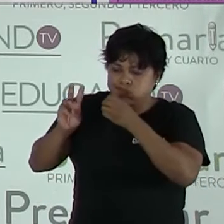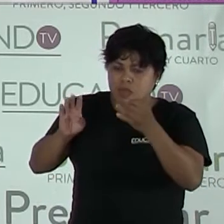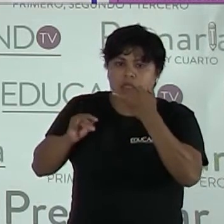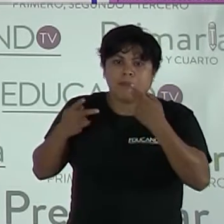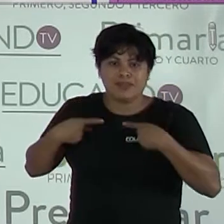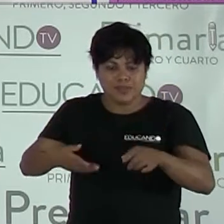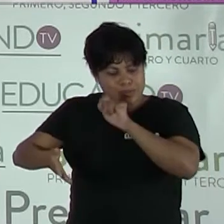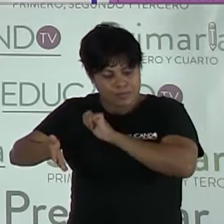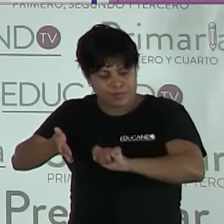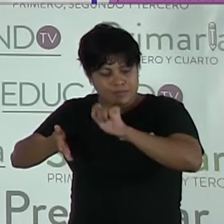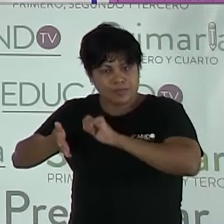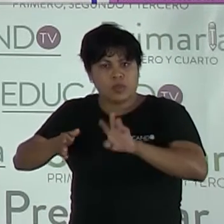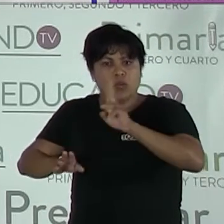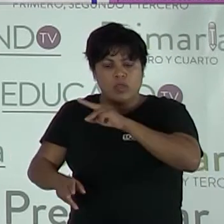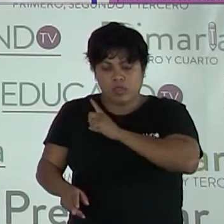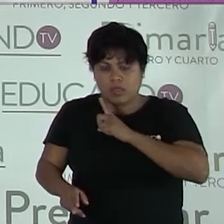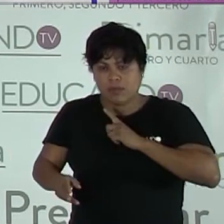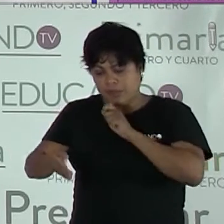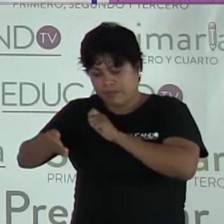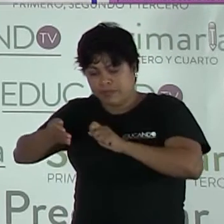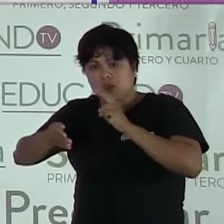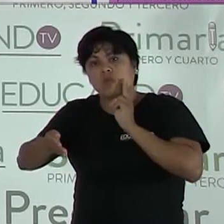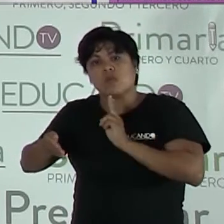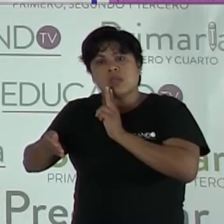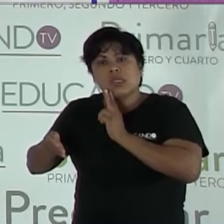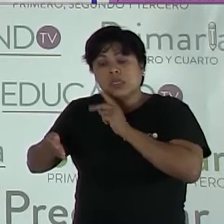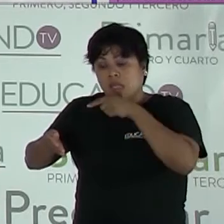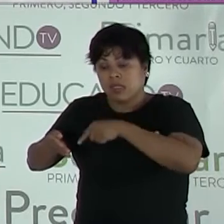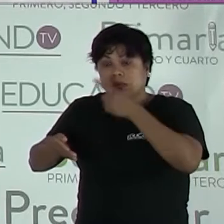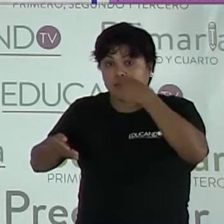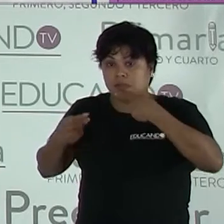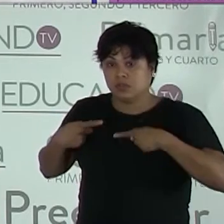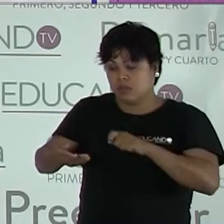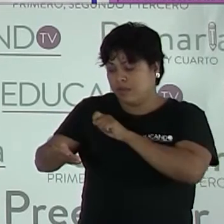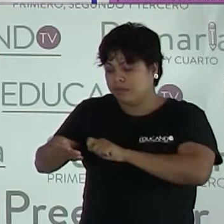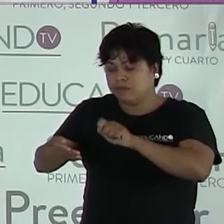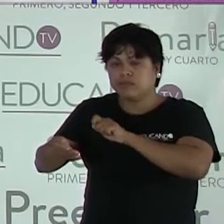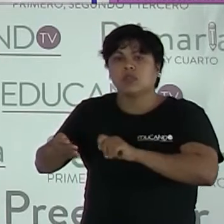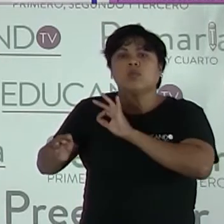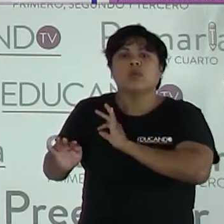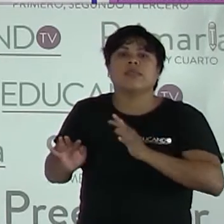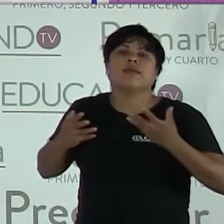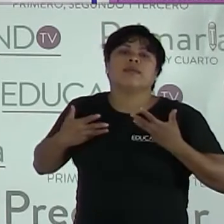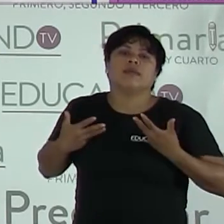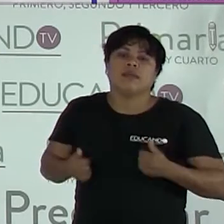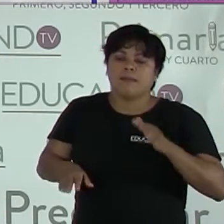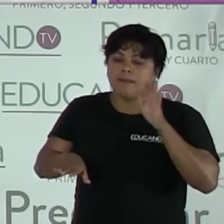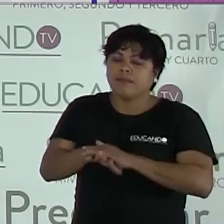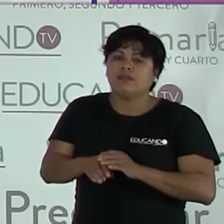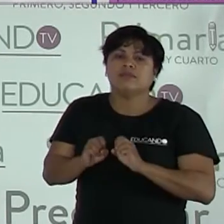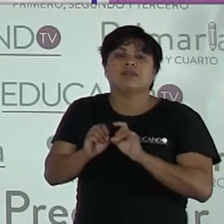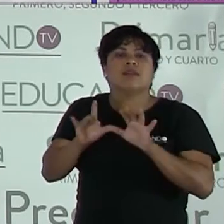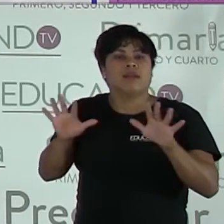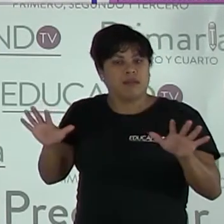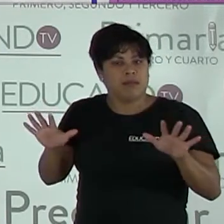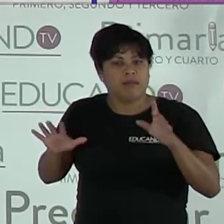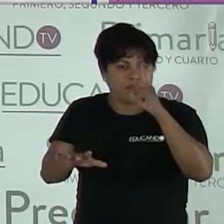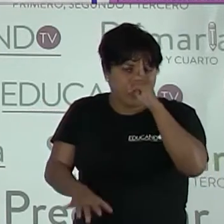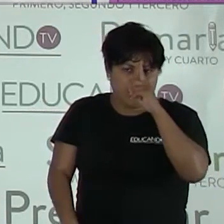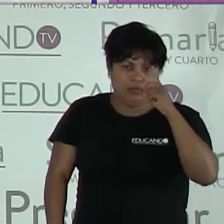los editores también al momento de editar dicha noticia, para que el lector la pueda entender de una manera muy